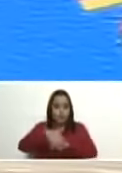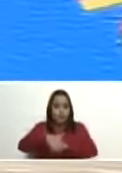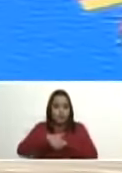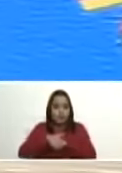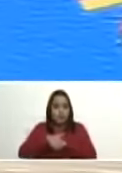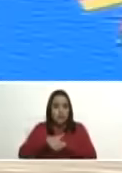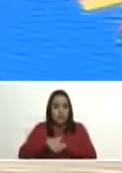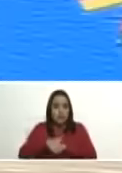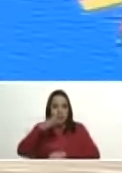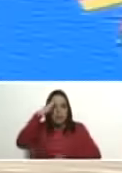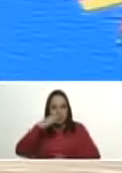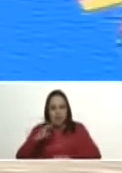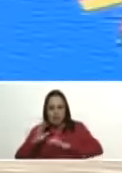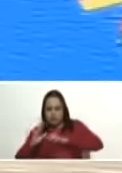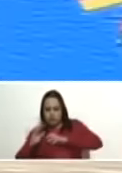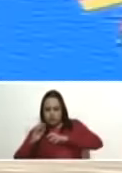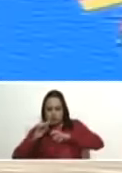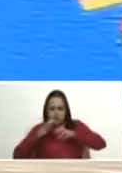avanzar